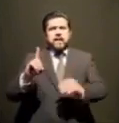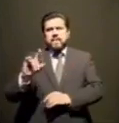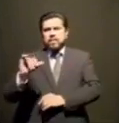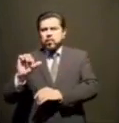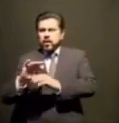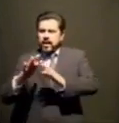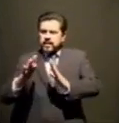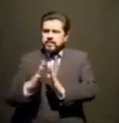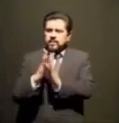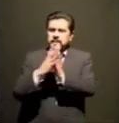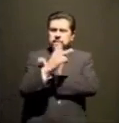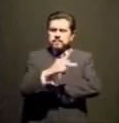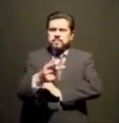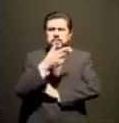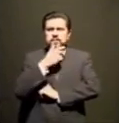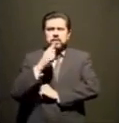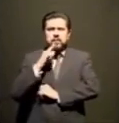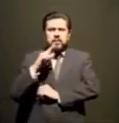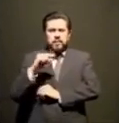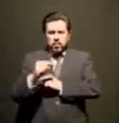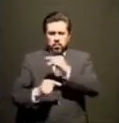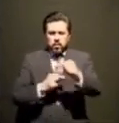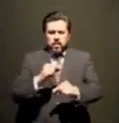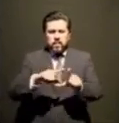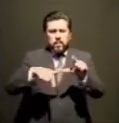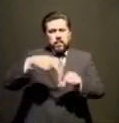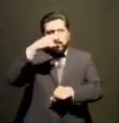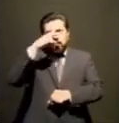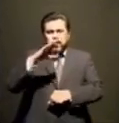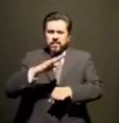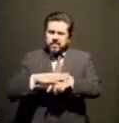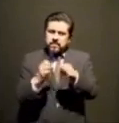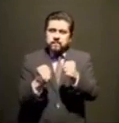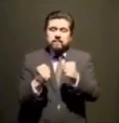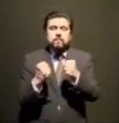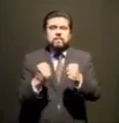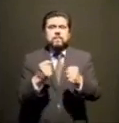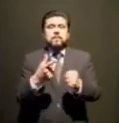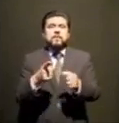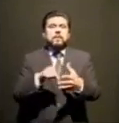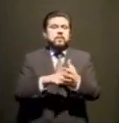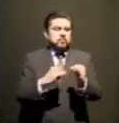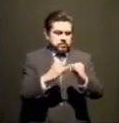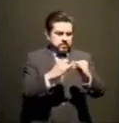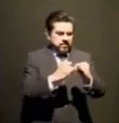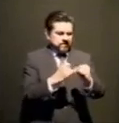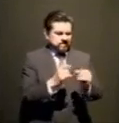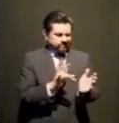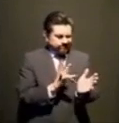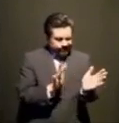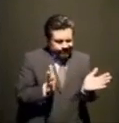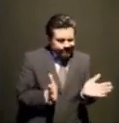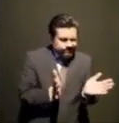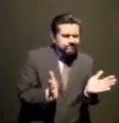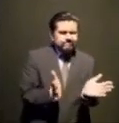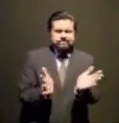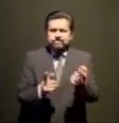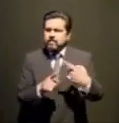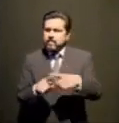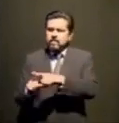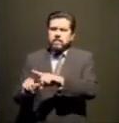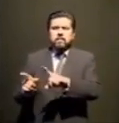para fortalecer a nuestro México. Un México que debe de fortalecer sus instituciones más apremiantes,